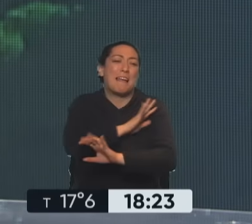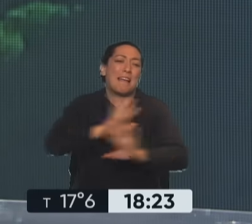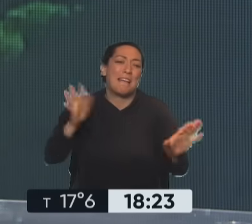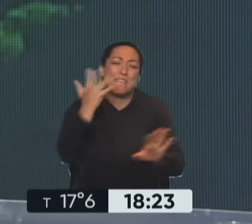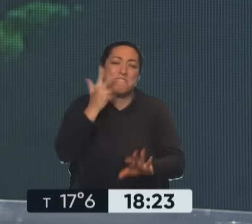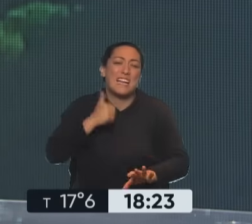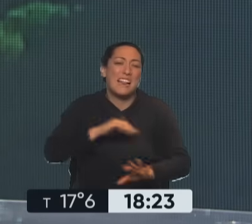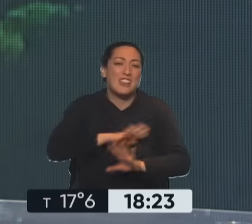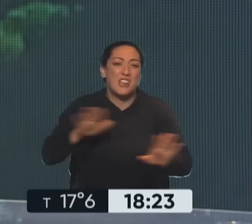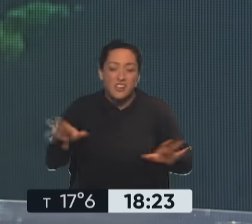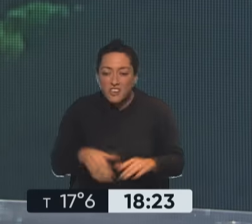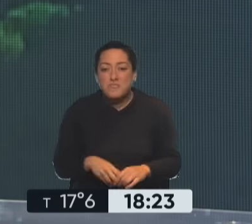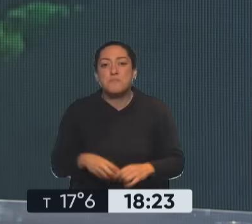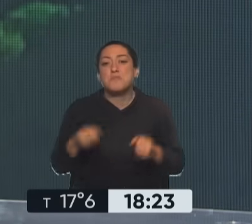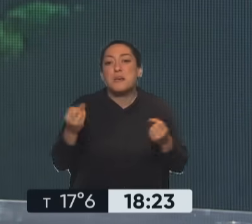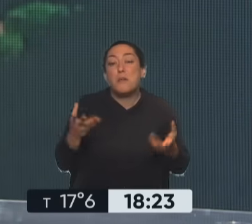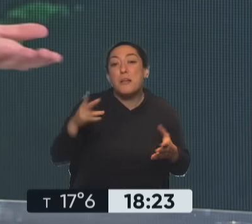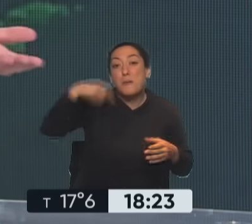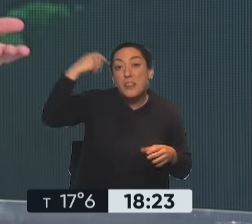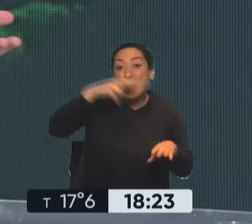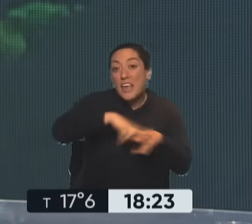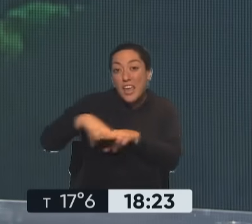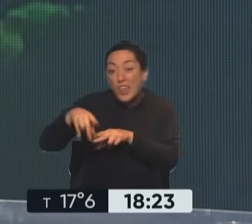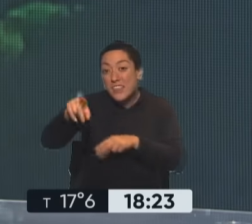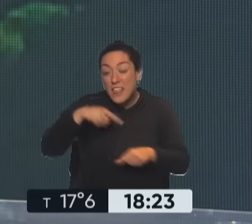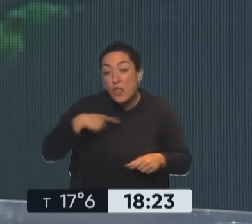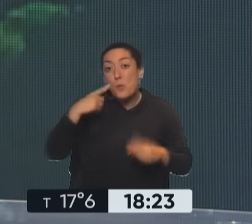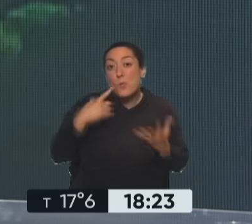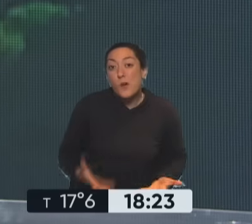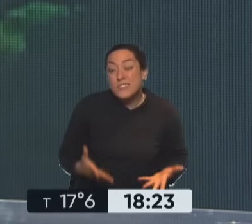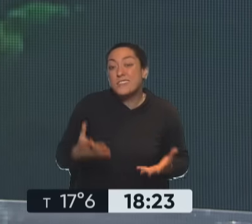magnífico porque de alguna manera muestra y pone en evidencia